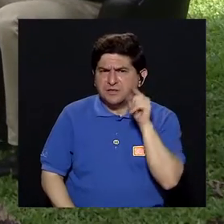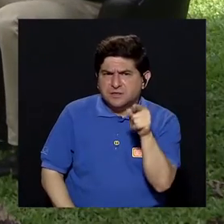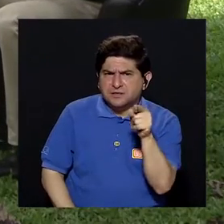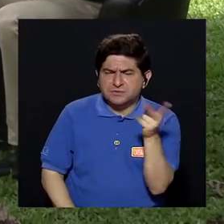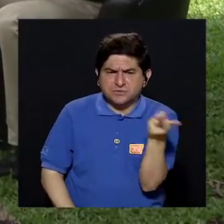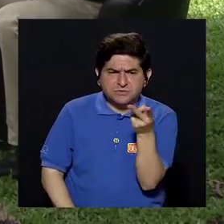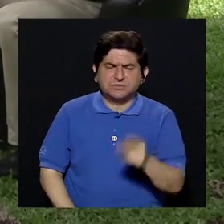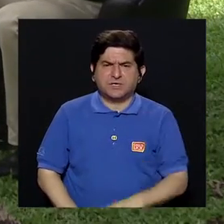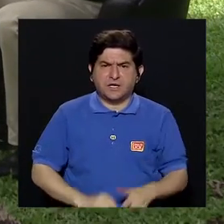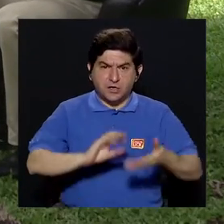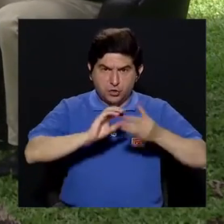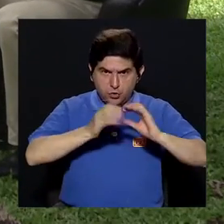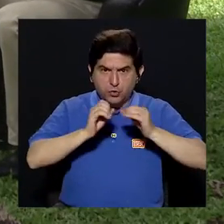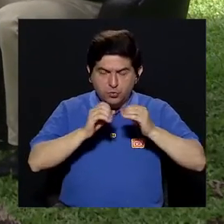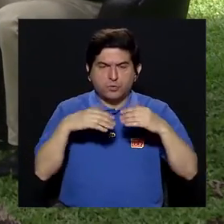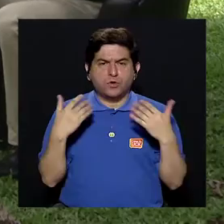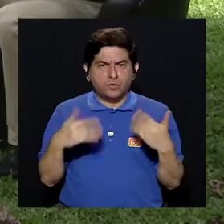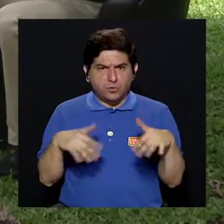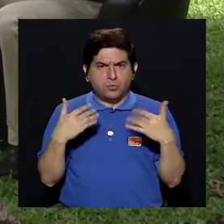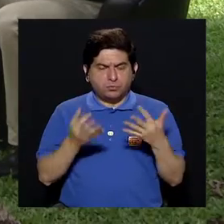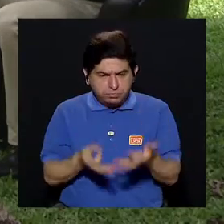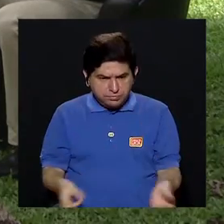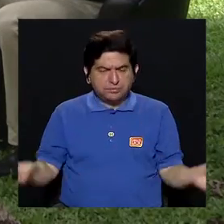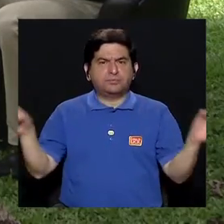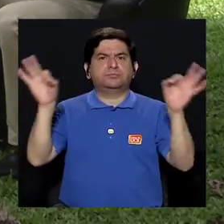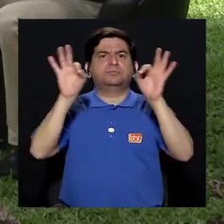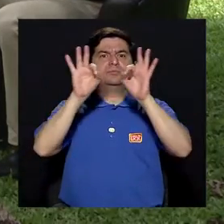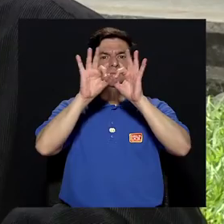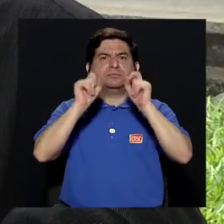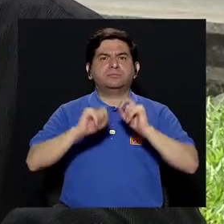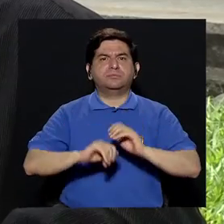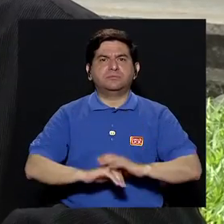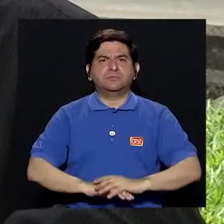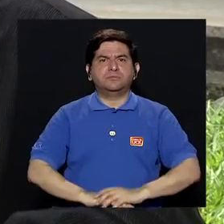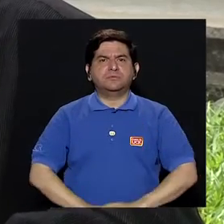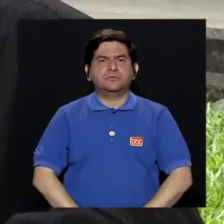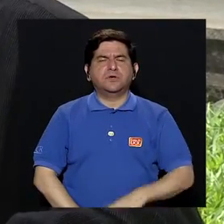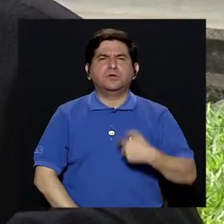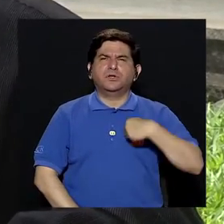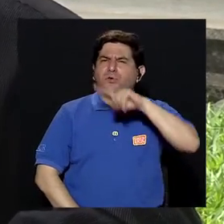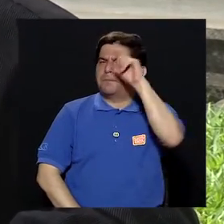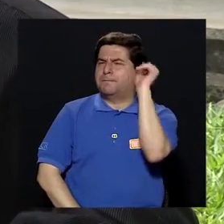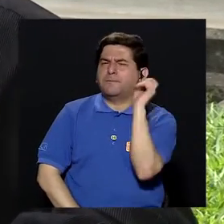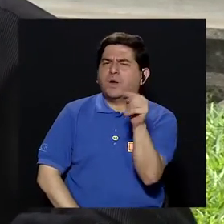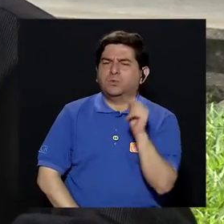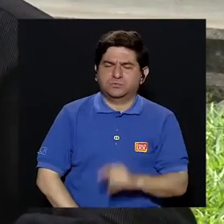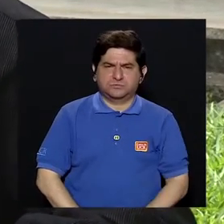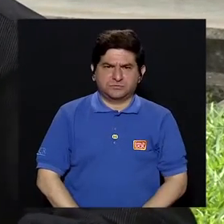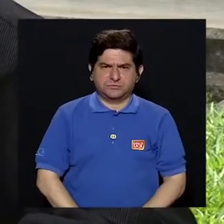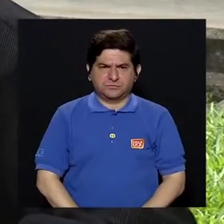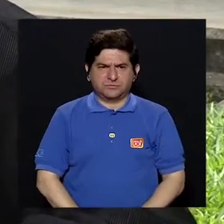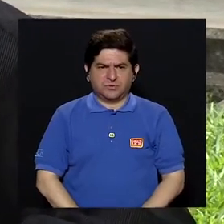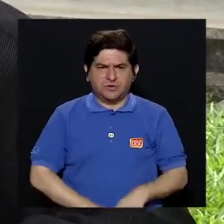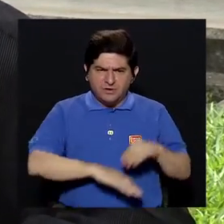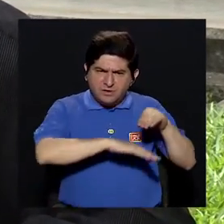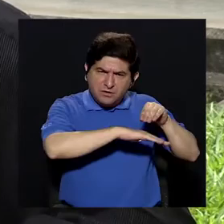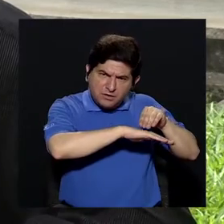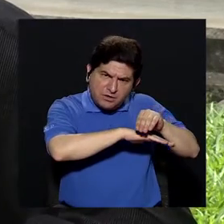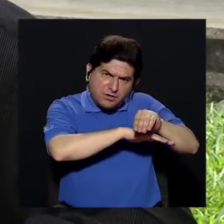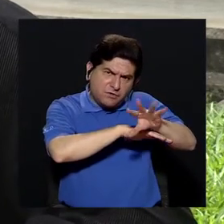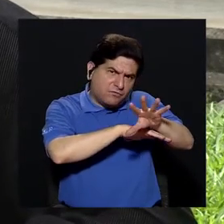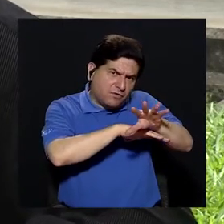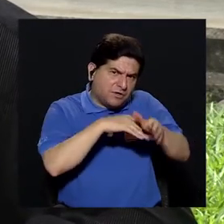escuchaba, de que las cifras realmente son bastante importantes, me surge la pregunta de qué tanto